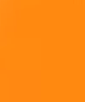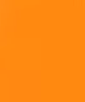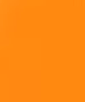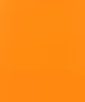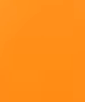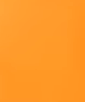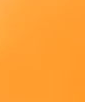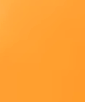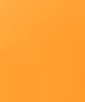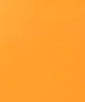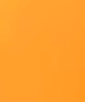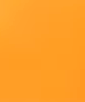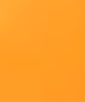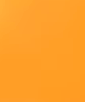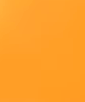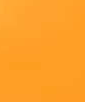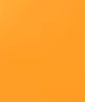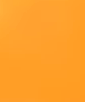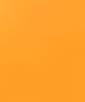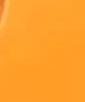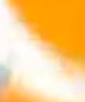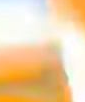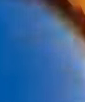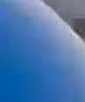Bienvenidos al sorteo Loto.